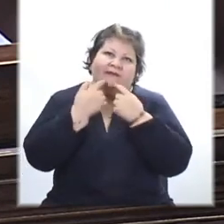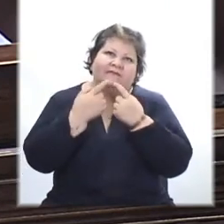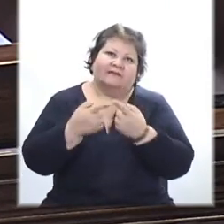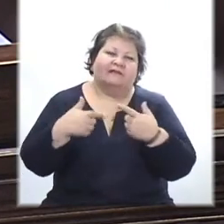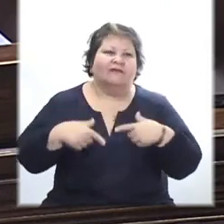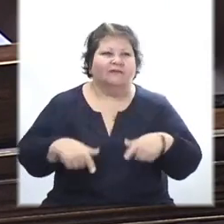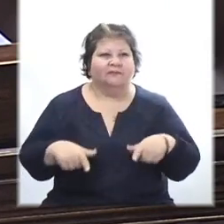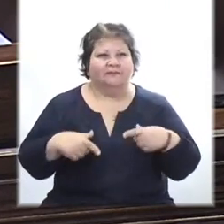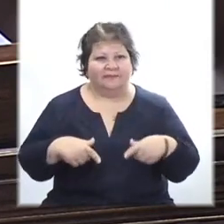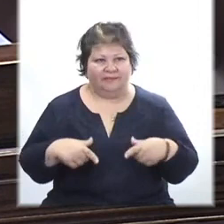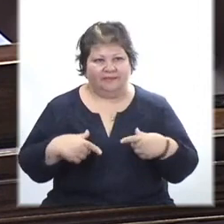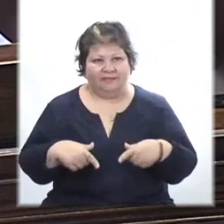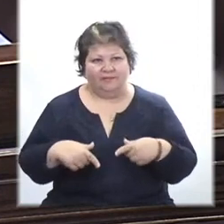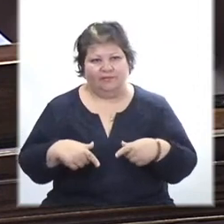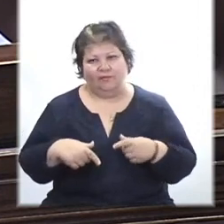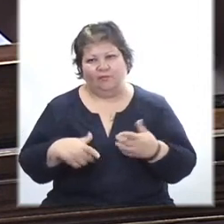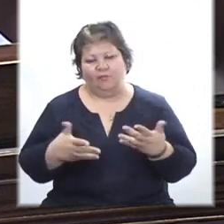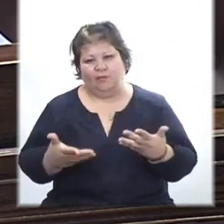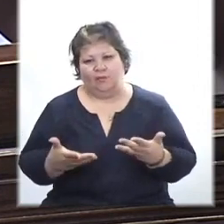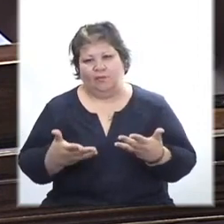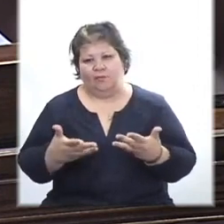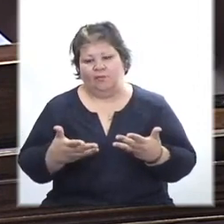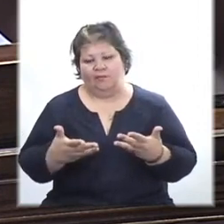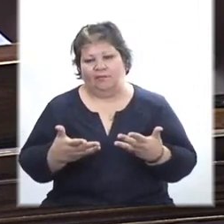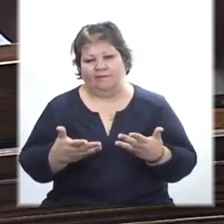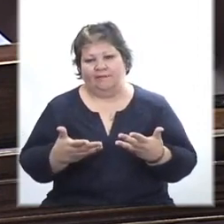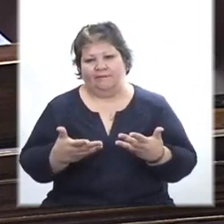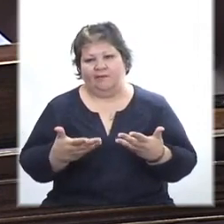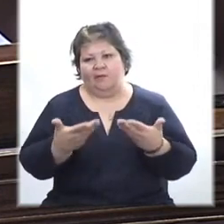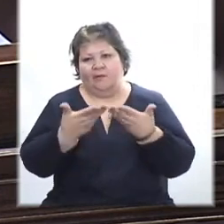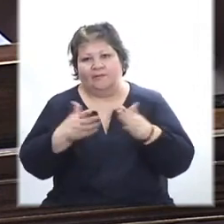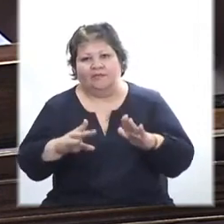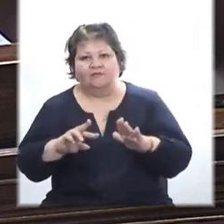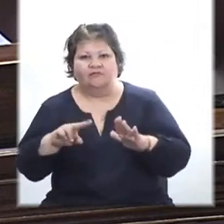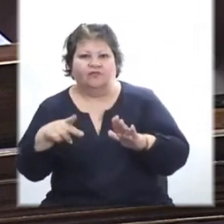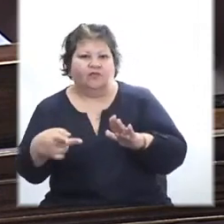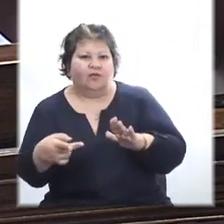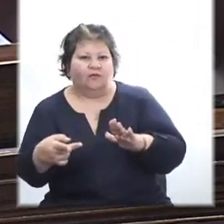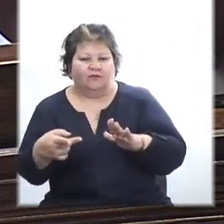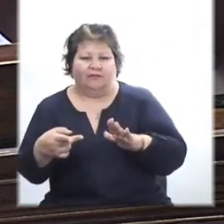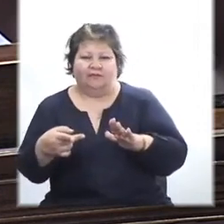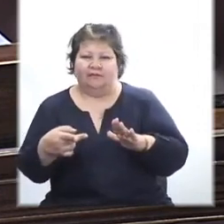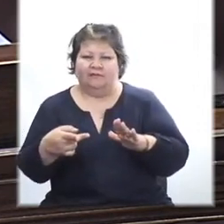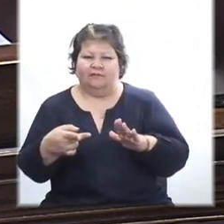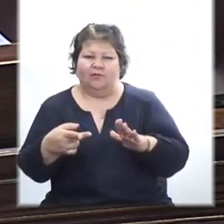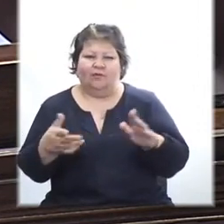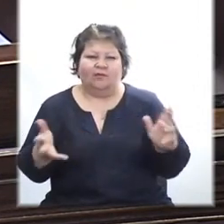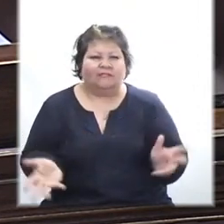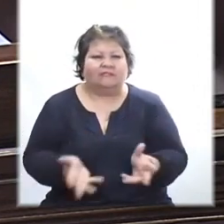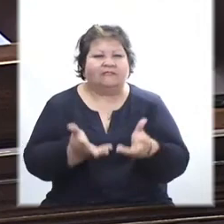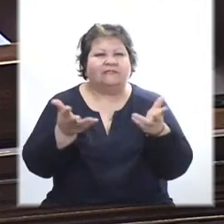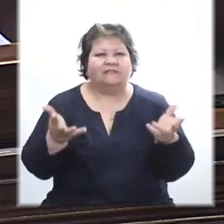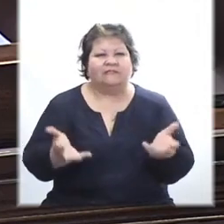dijo de una doble génesis allí, de los incendios que